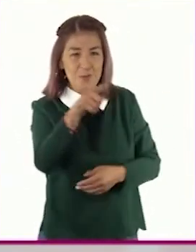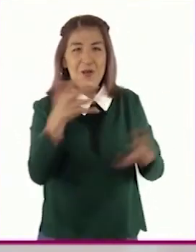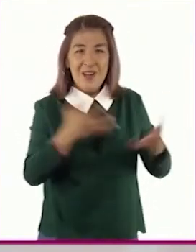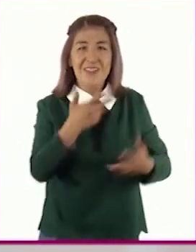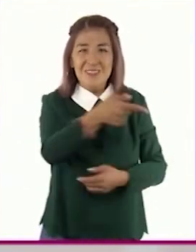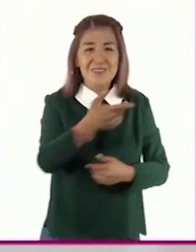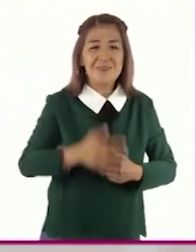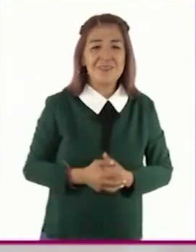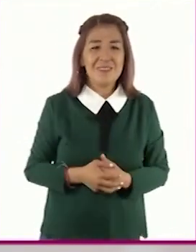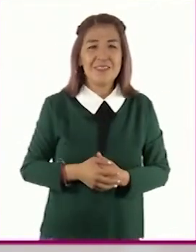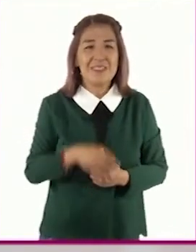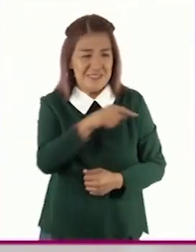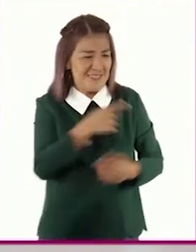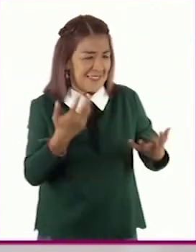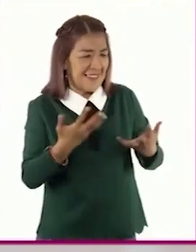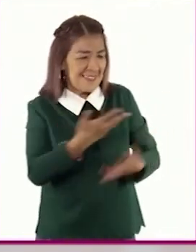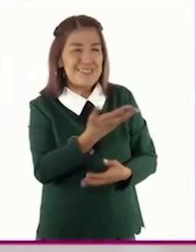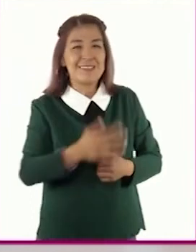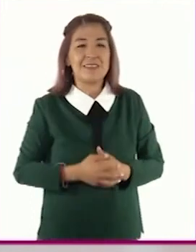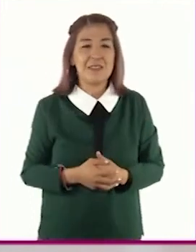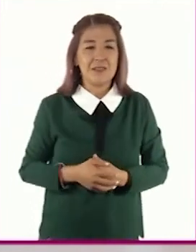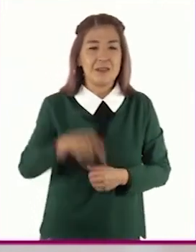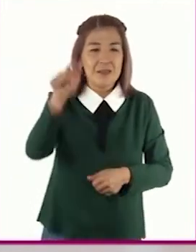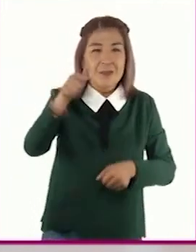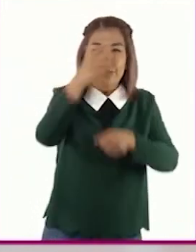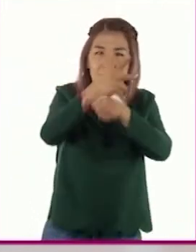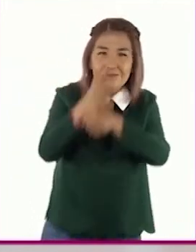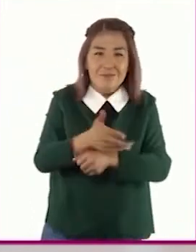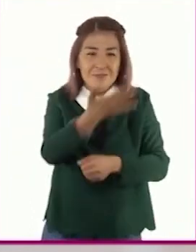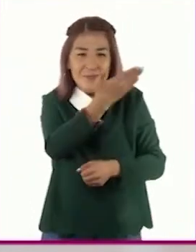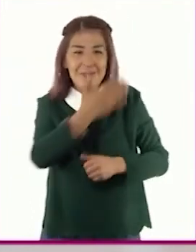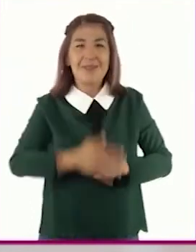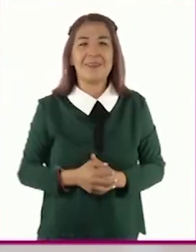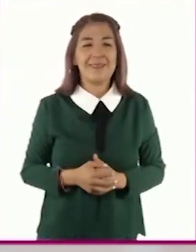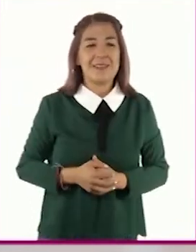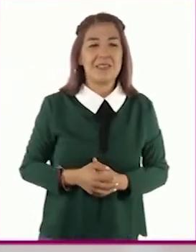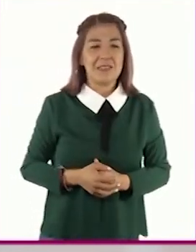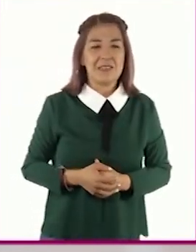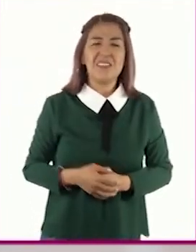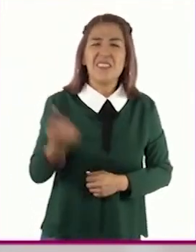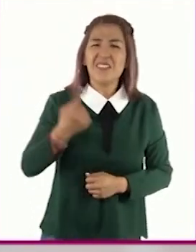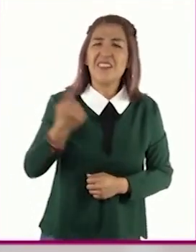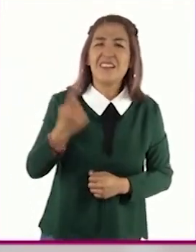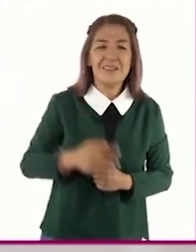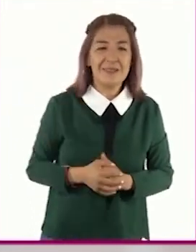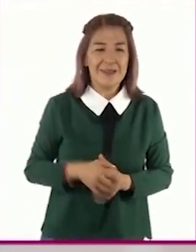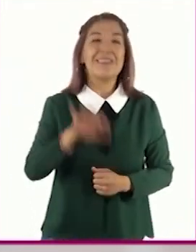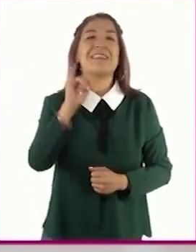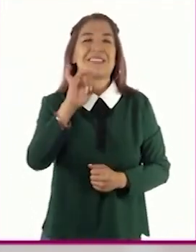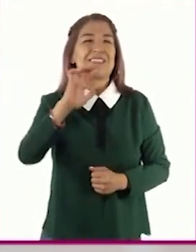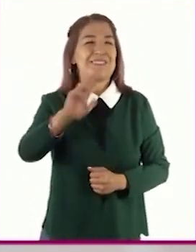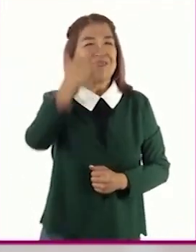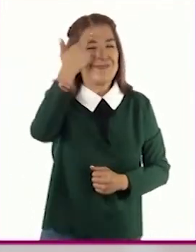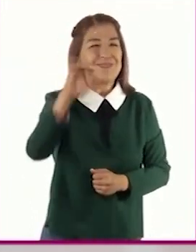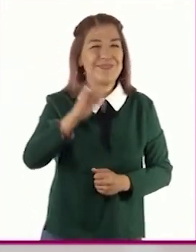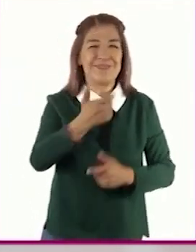¿Qué haces o qué? Está en la cámara, jefecito. ¿De qué? Ah, sí.